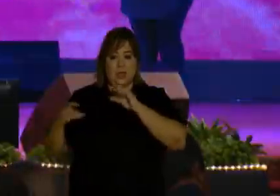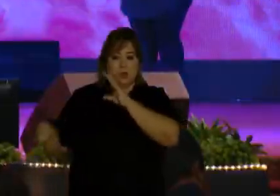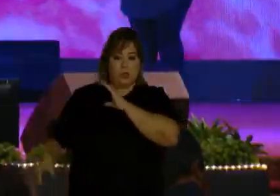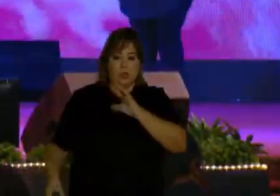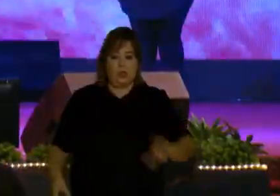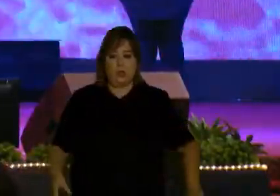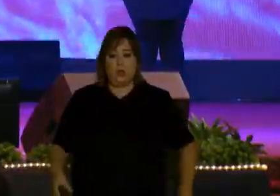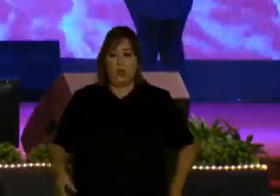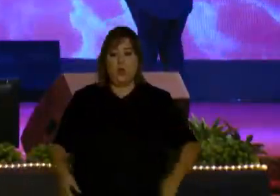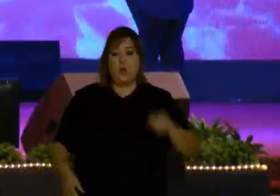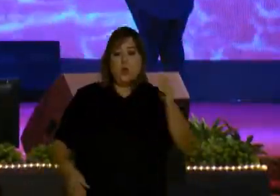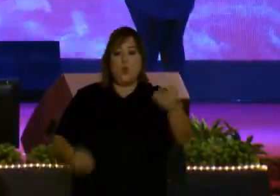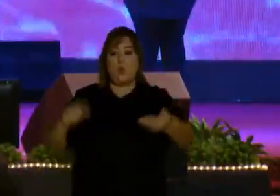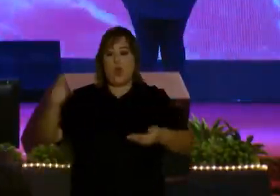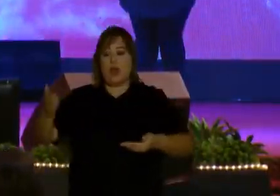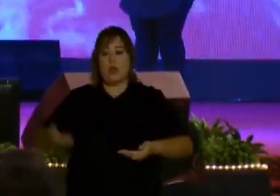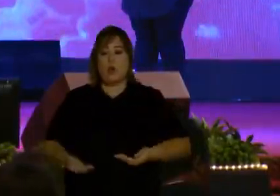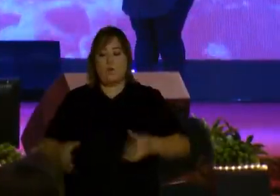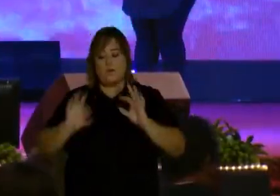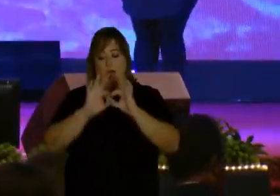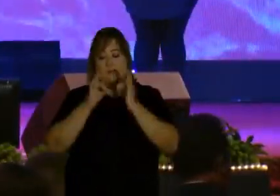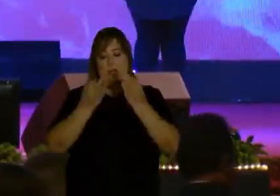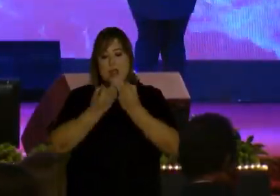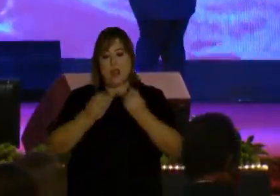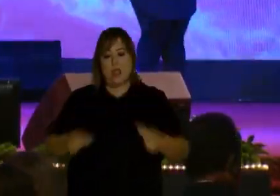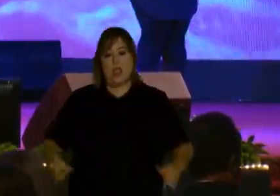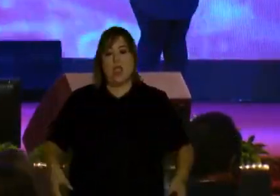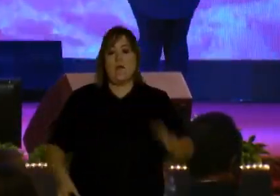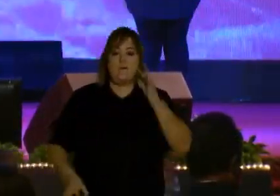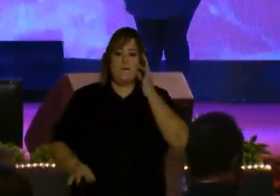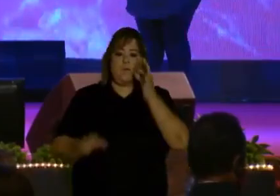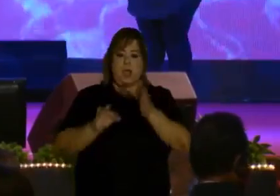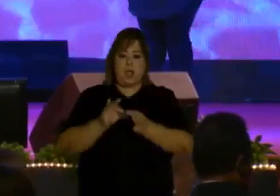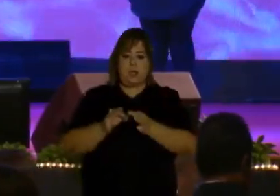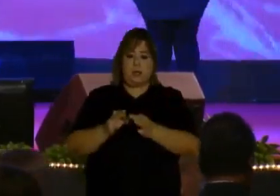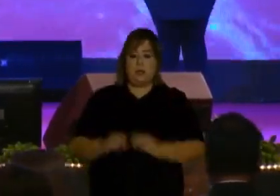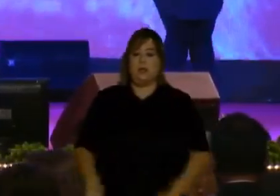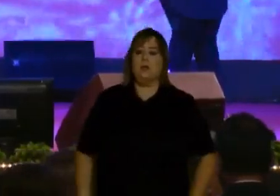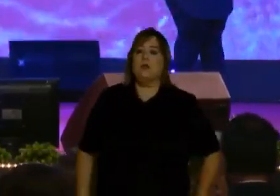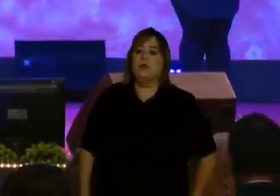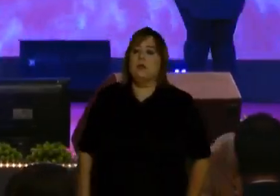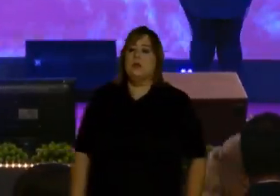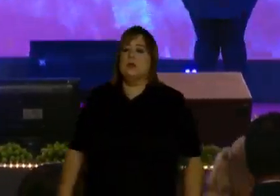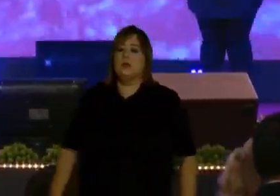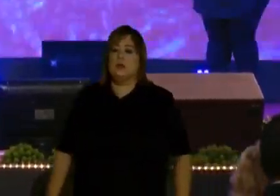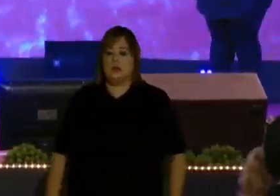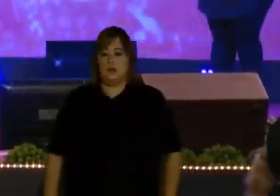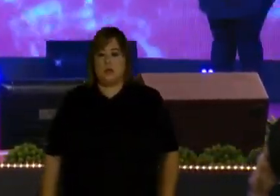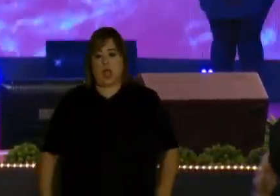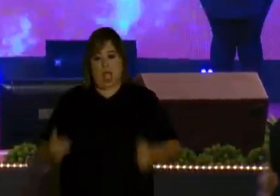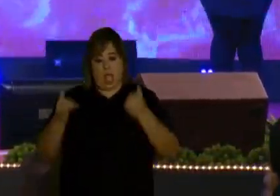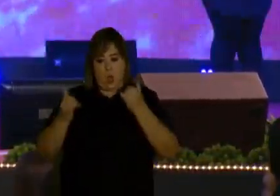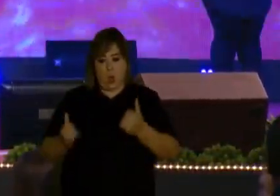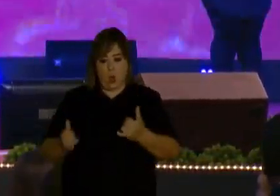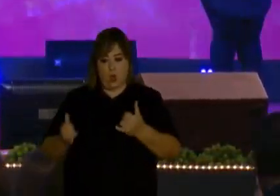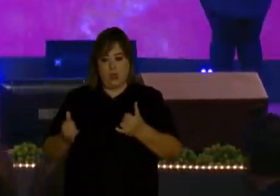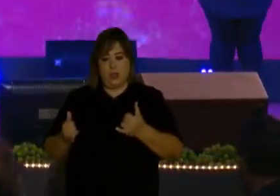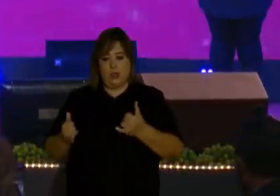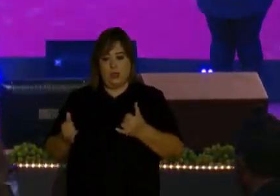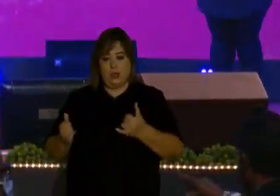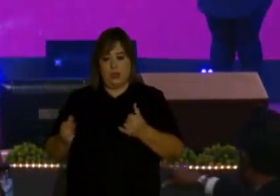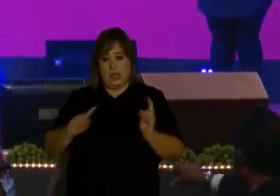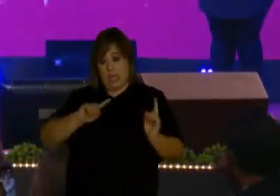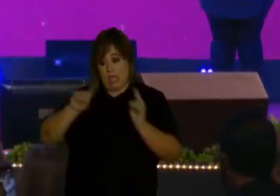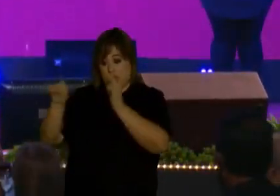Bienvenidos a la familia de la fe. Pastores, no sé cómo, Pastor Ramón, adelante. ¿Van a pasar